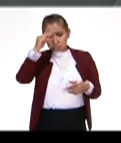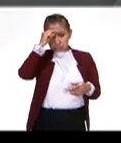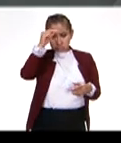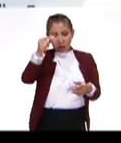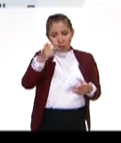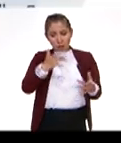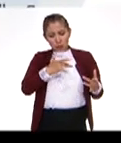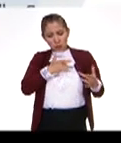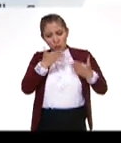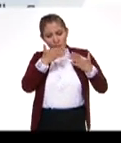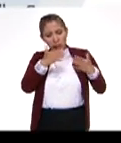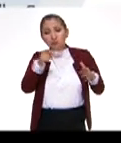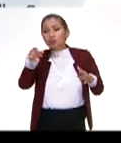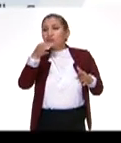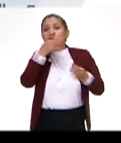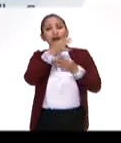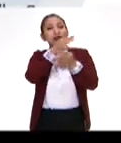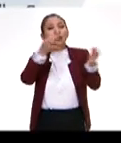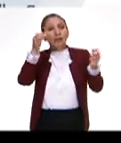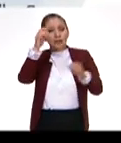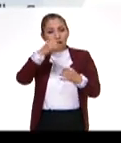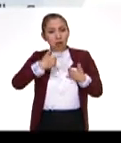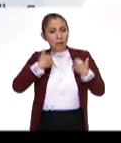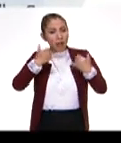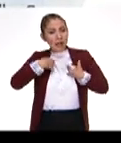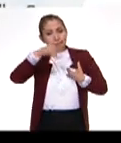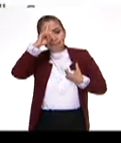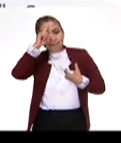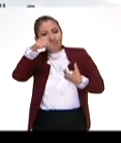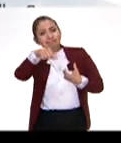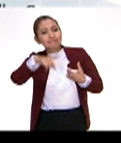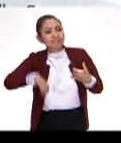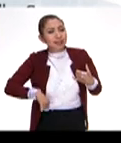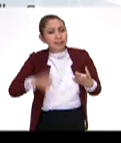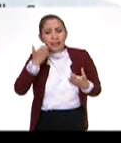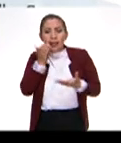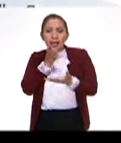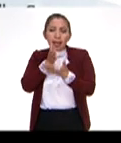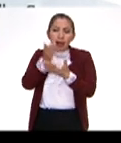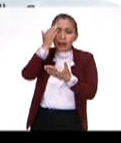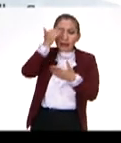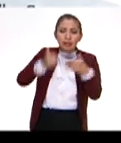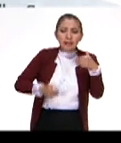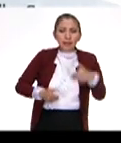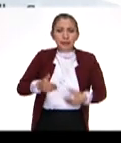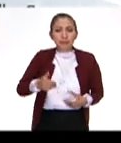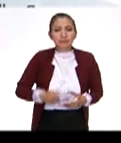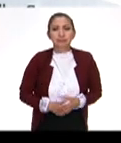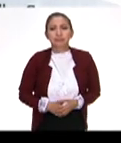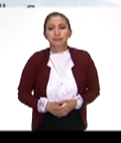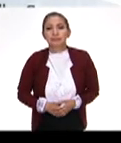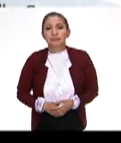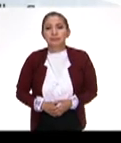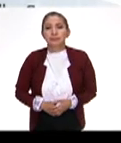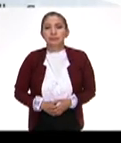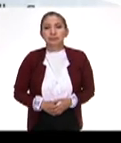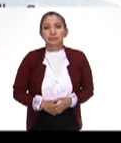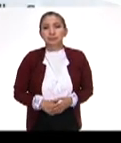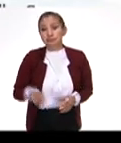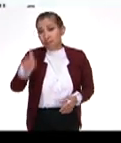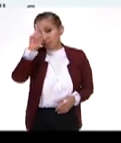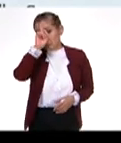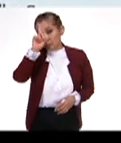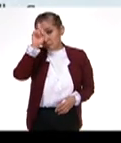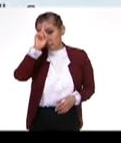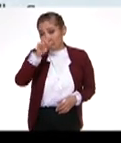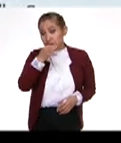inteligente y tan sensible, ¿qué le dirías a los jóvenes que están interesados en acercarse al teatro? Sí, bueno, el consejo